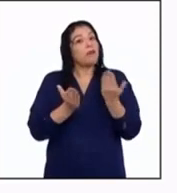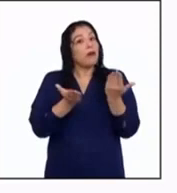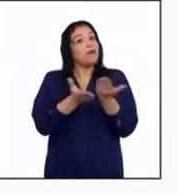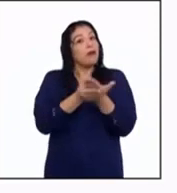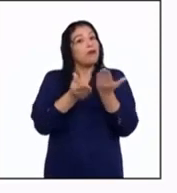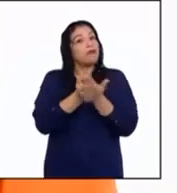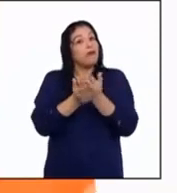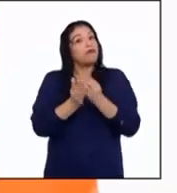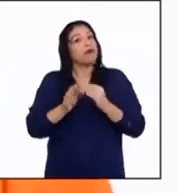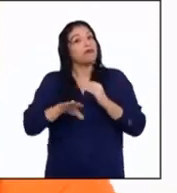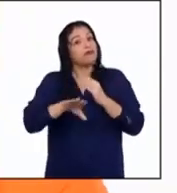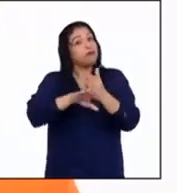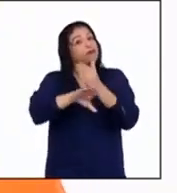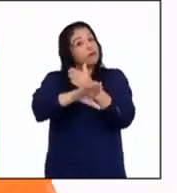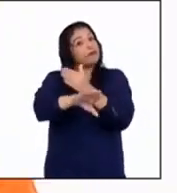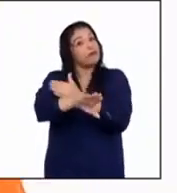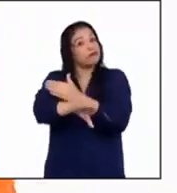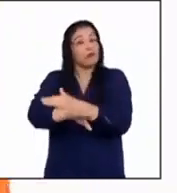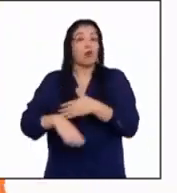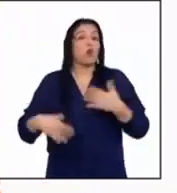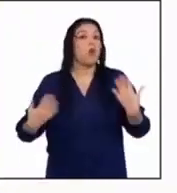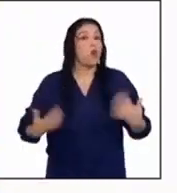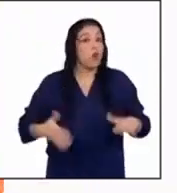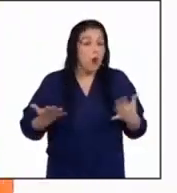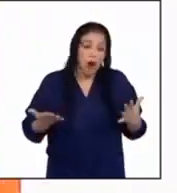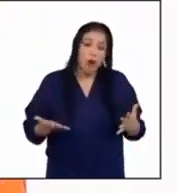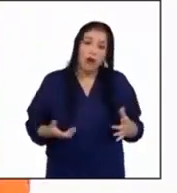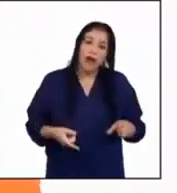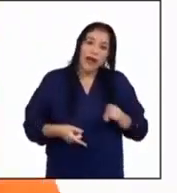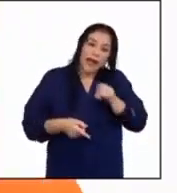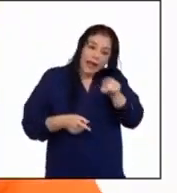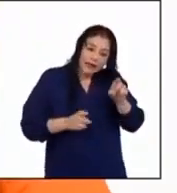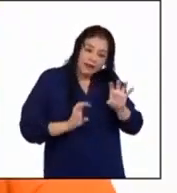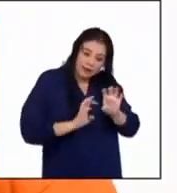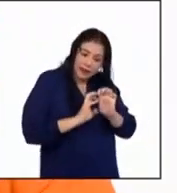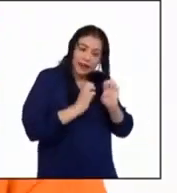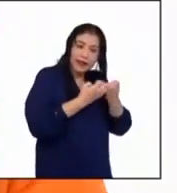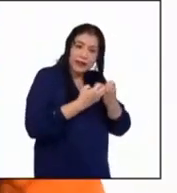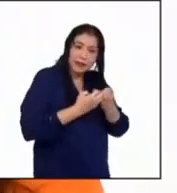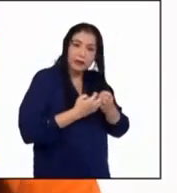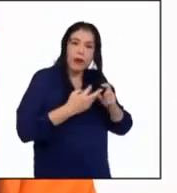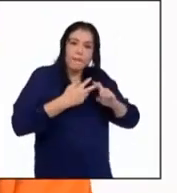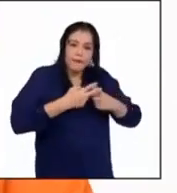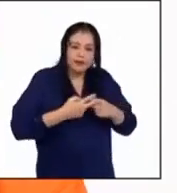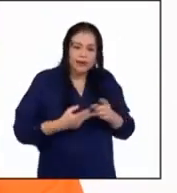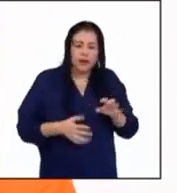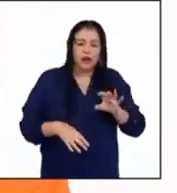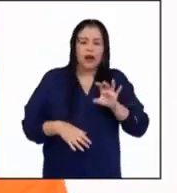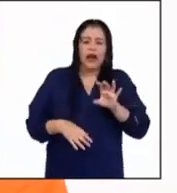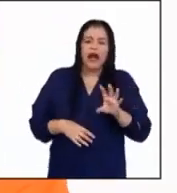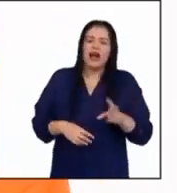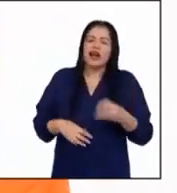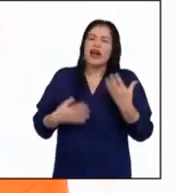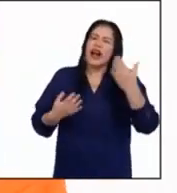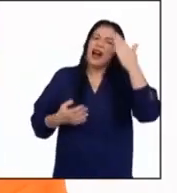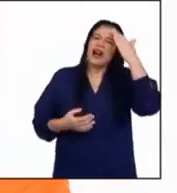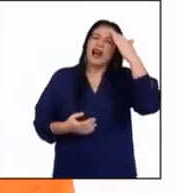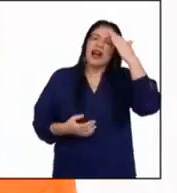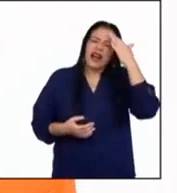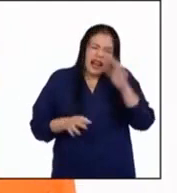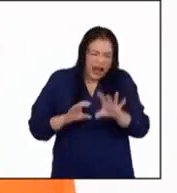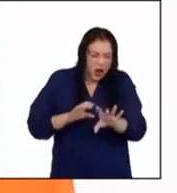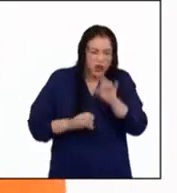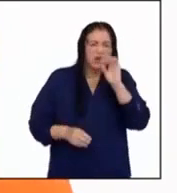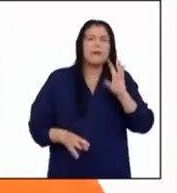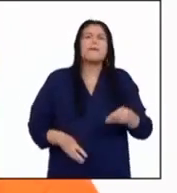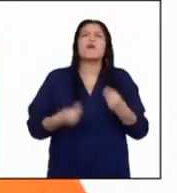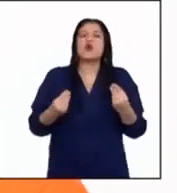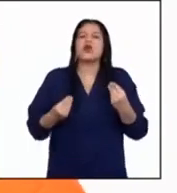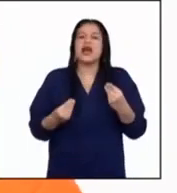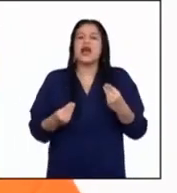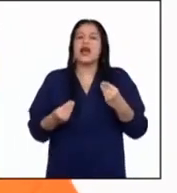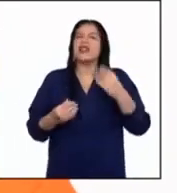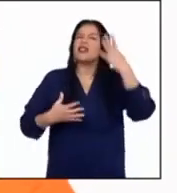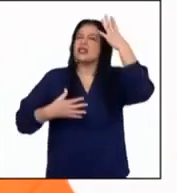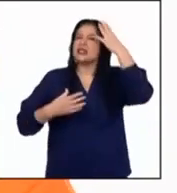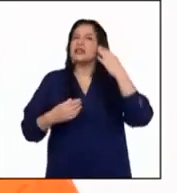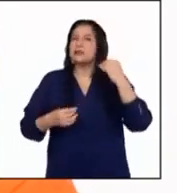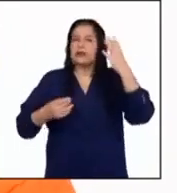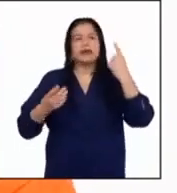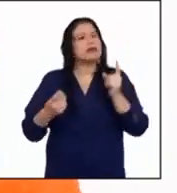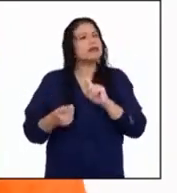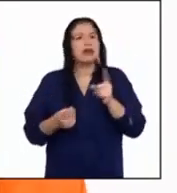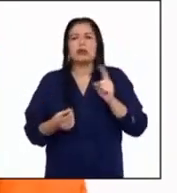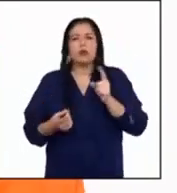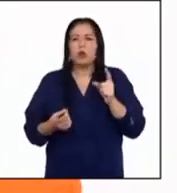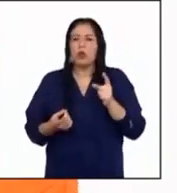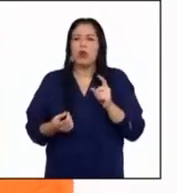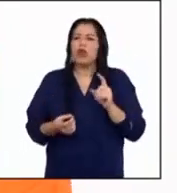¿verdad? Inicialmente ellos tuvieron que identificar el por qué este tipo de experiencias vivenciales no eran muy